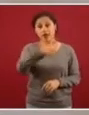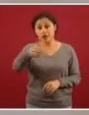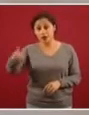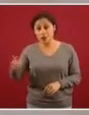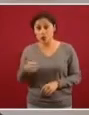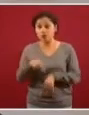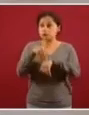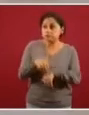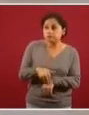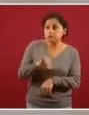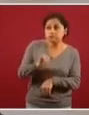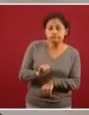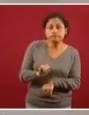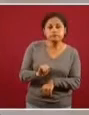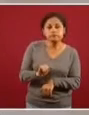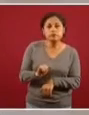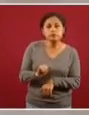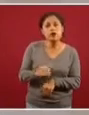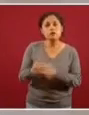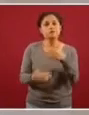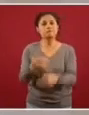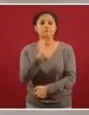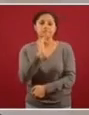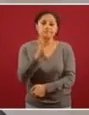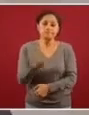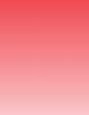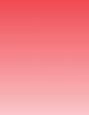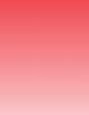contribución de cada uno de nosotros, mejor nos irá como país.